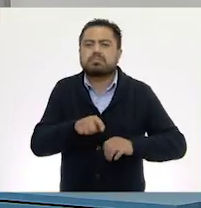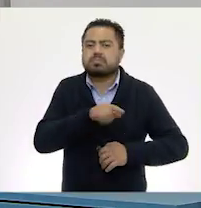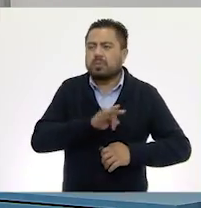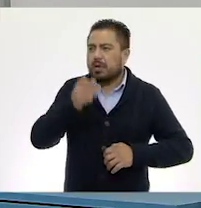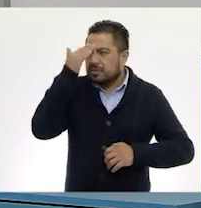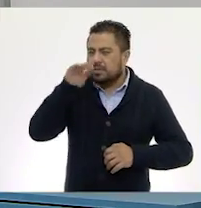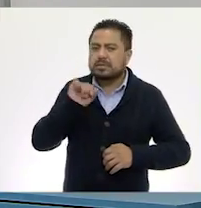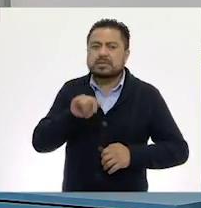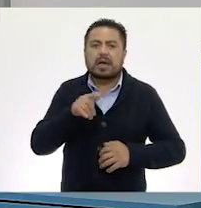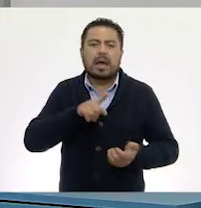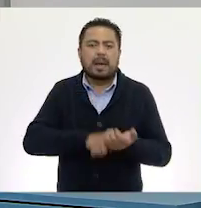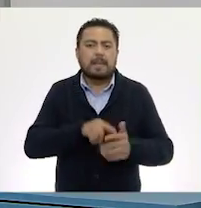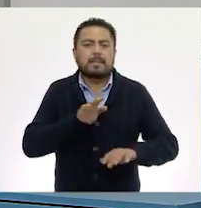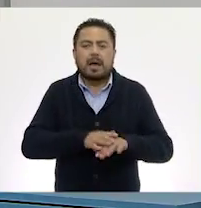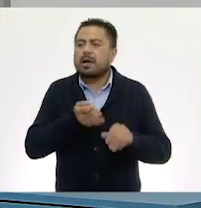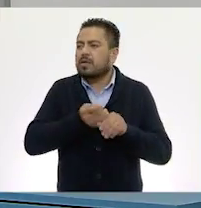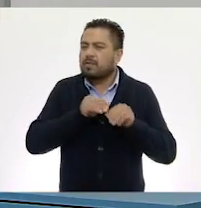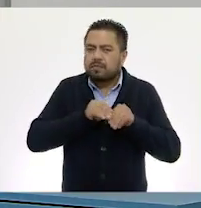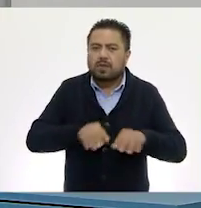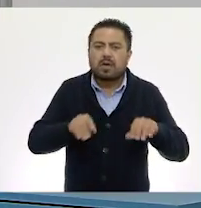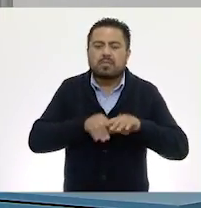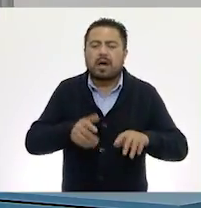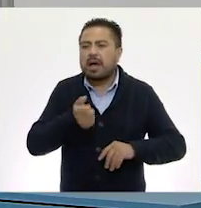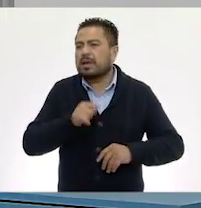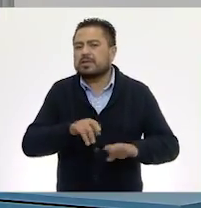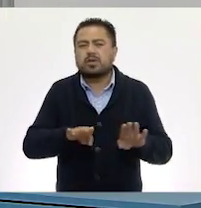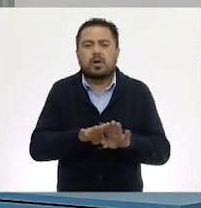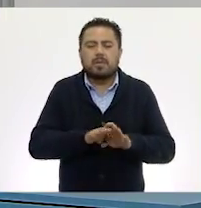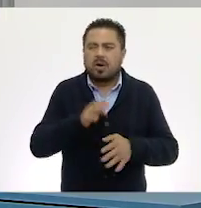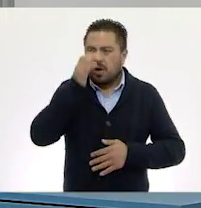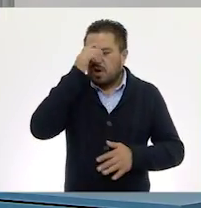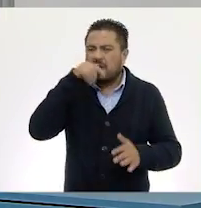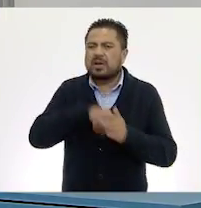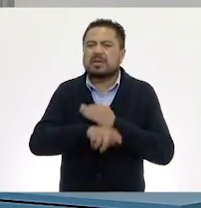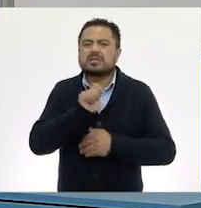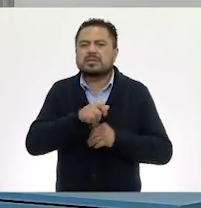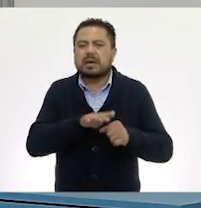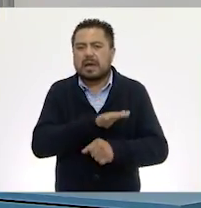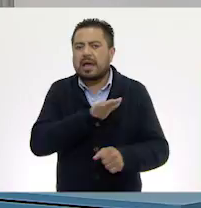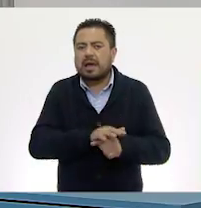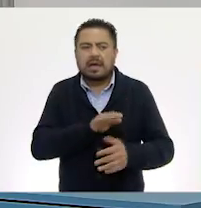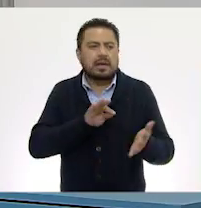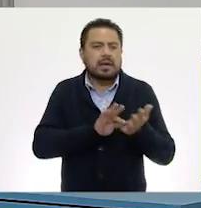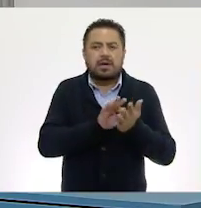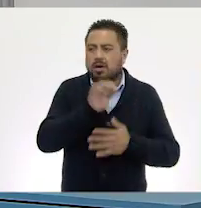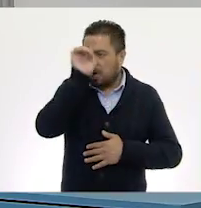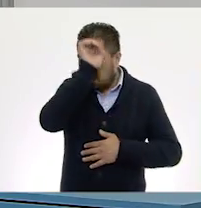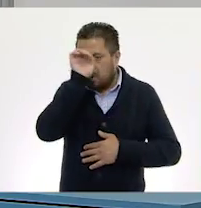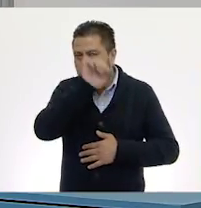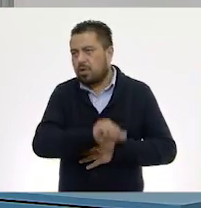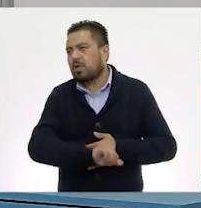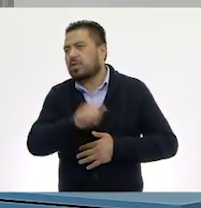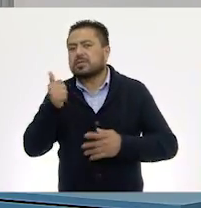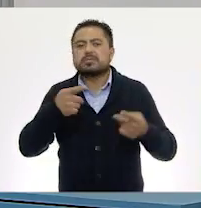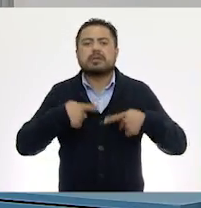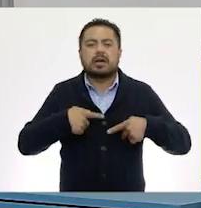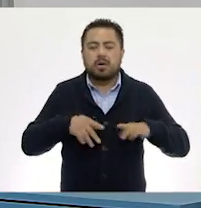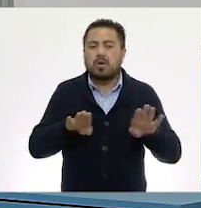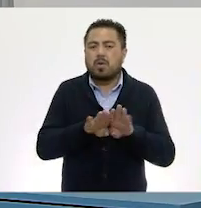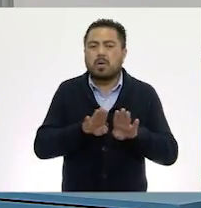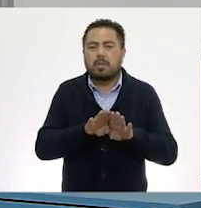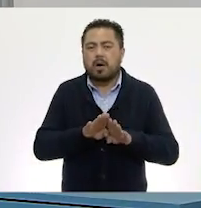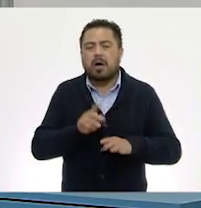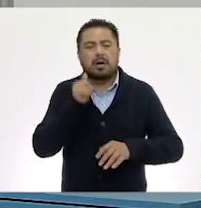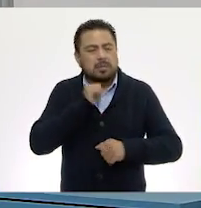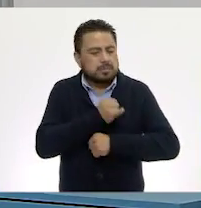saber si tiene más publicaciones, así como conocer las calificaciones y opiniones de otras personas que